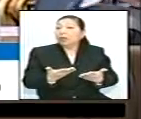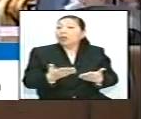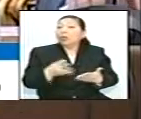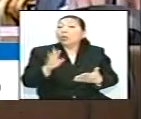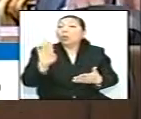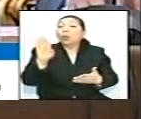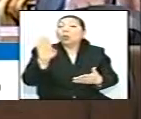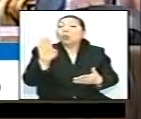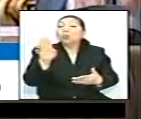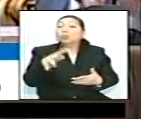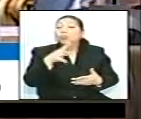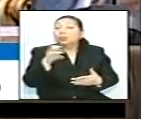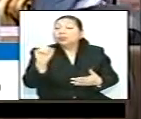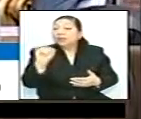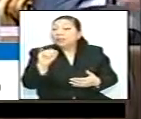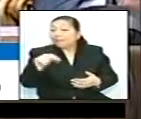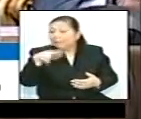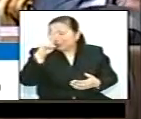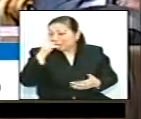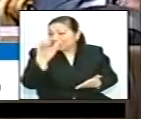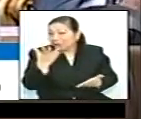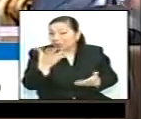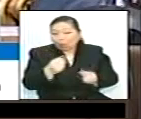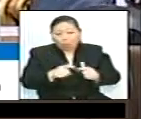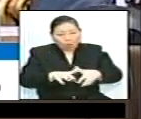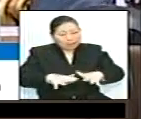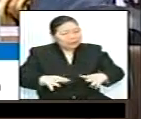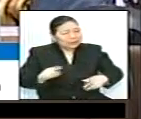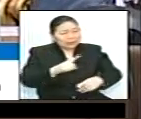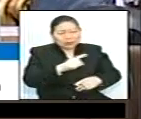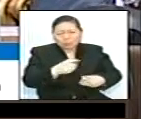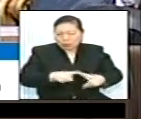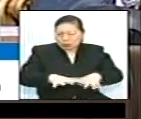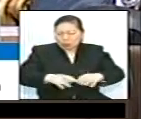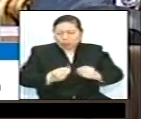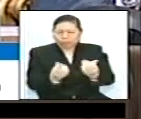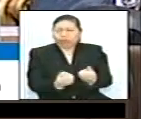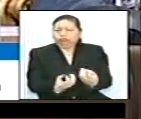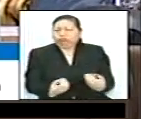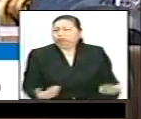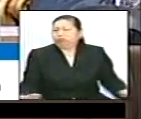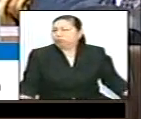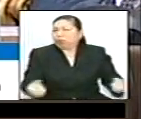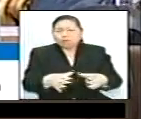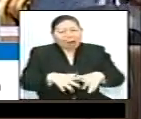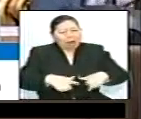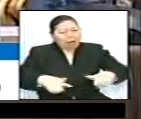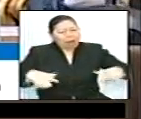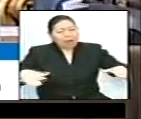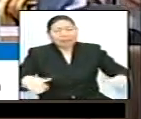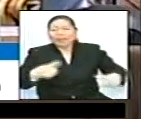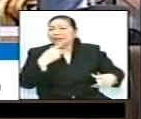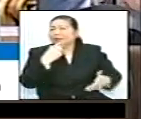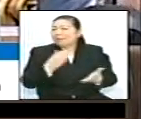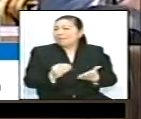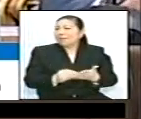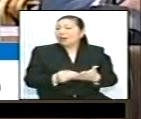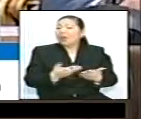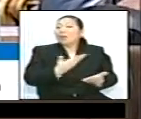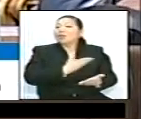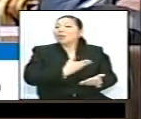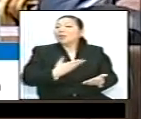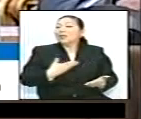peruano, tenemos hectáreas, cientos y miles de hectáreas que yo creo que lo único que necesitan es la mano de